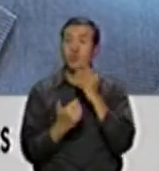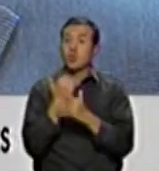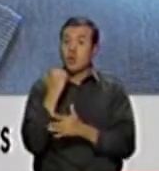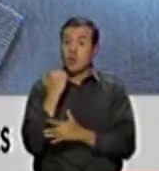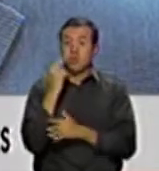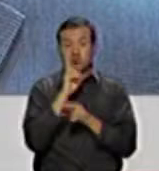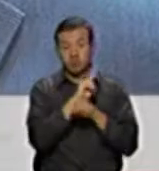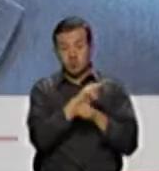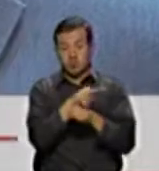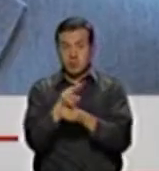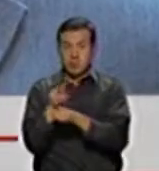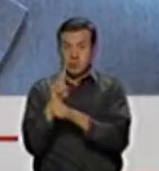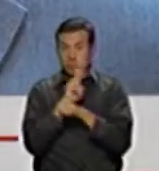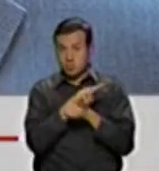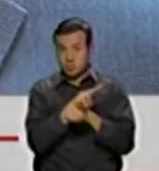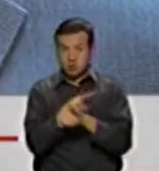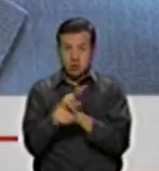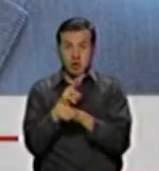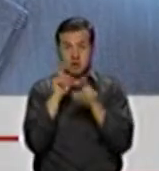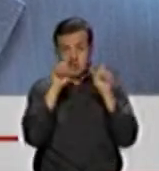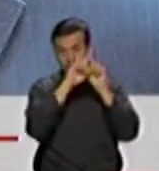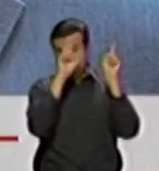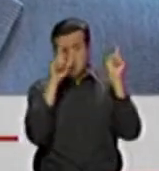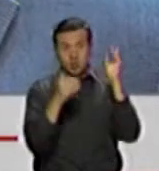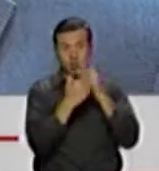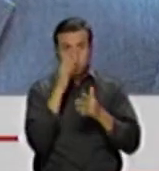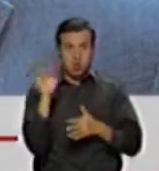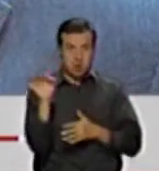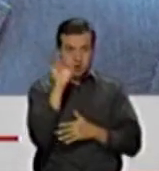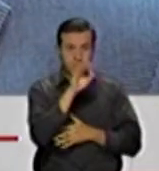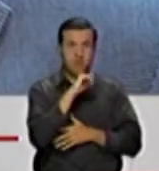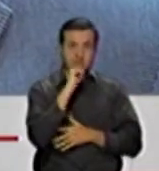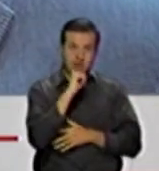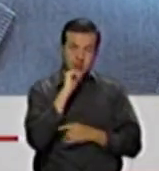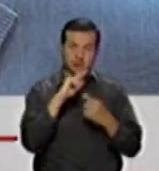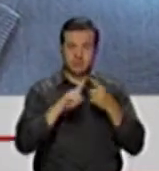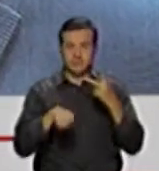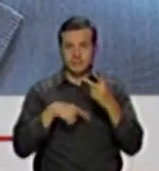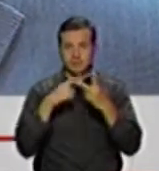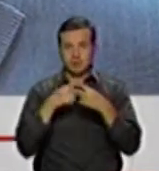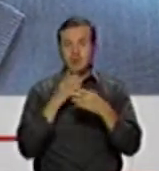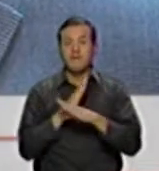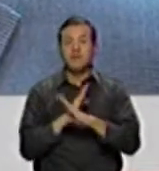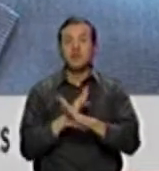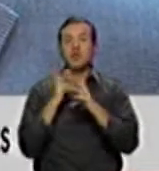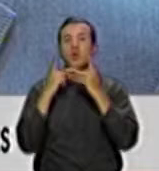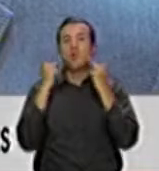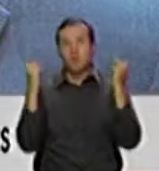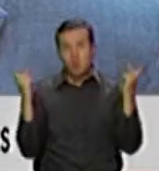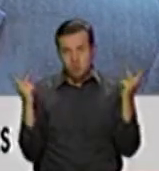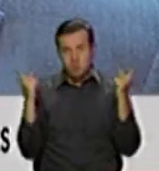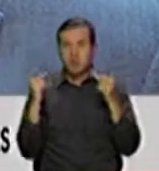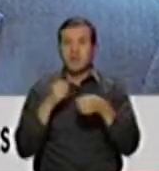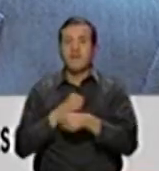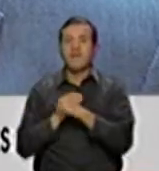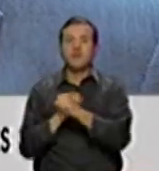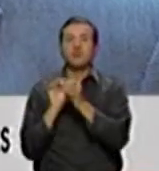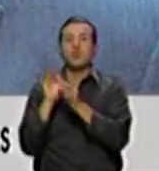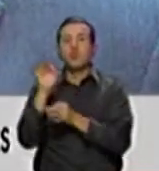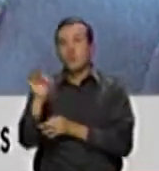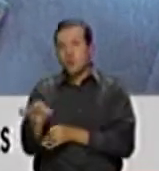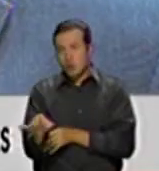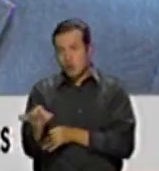de la superintendente de compañías. Igual tema pasa con la Defensoría Pública, la Defensoría del